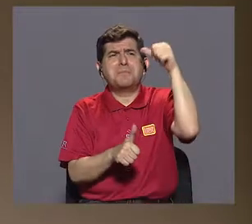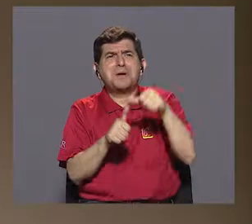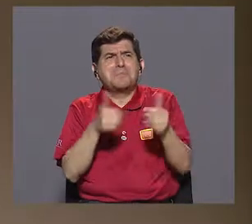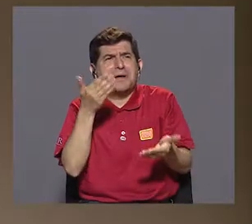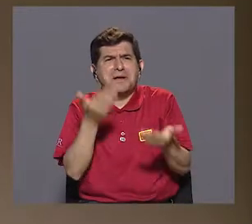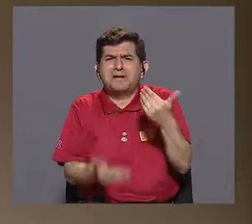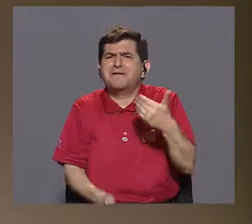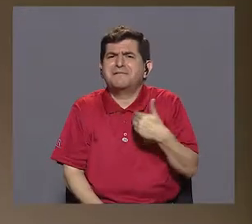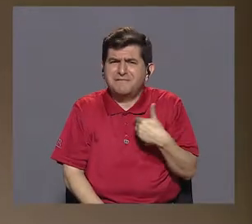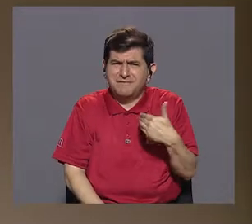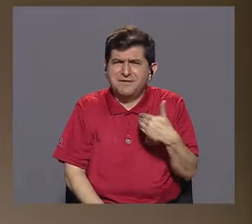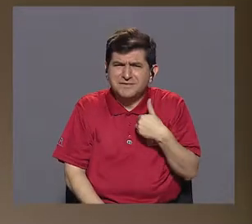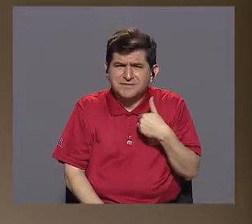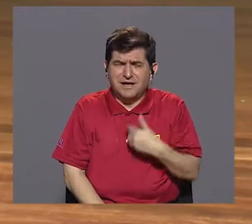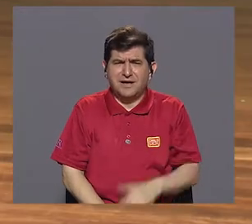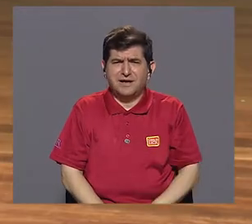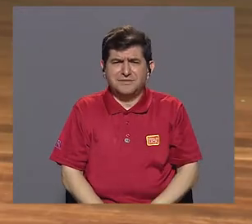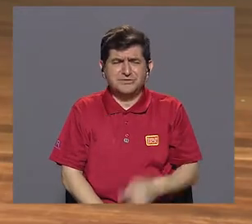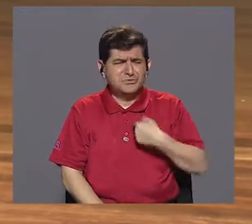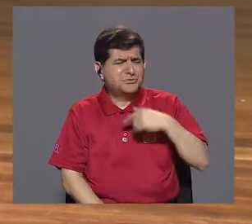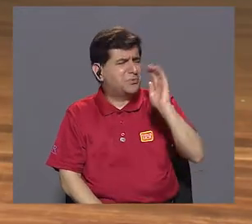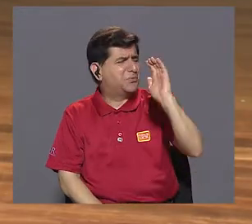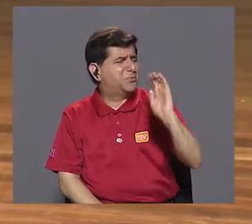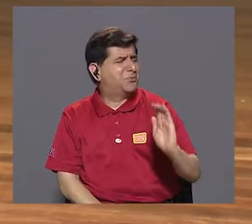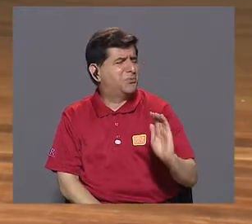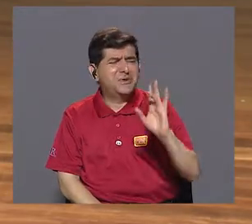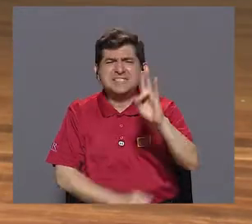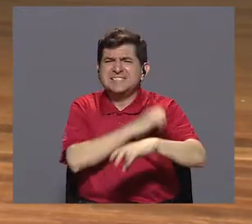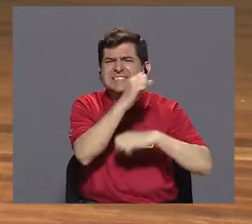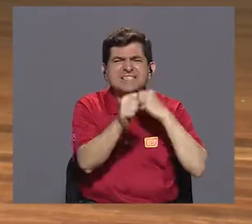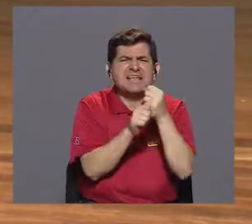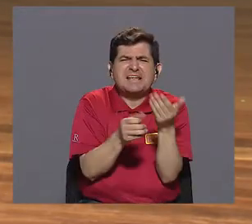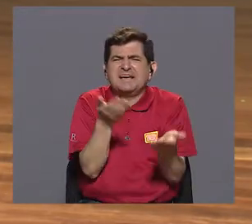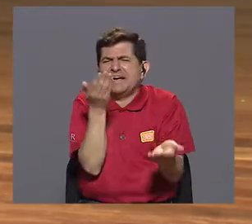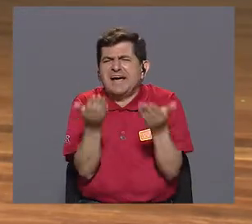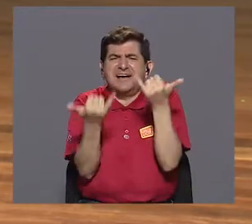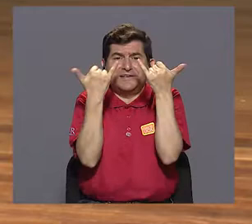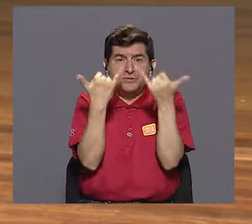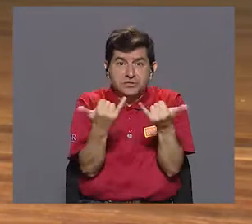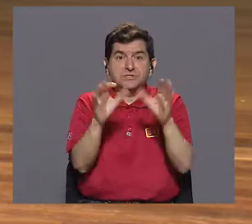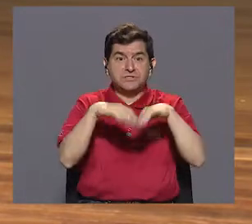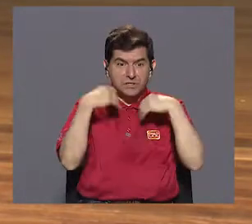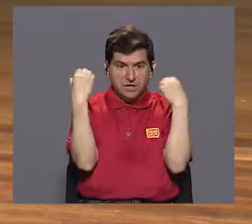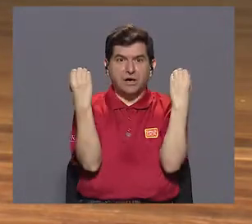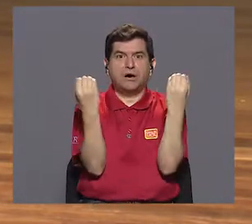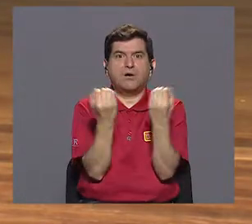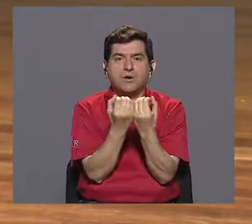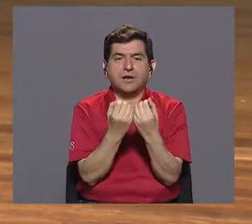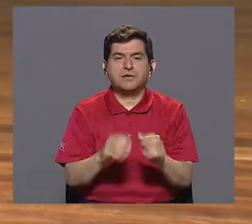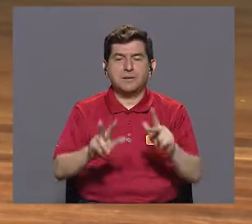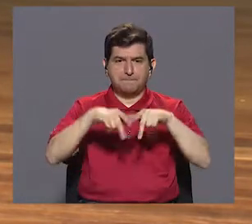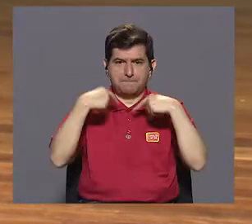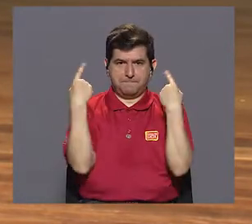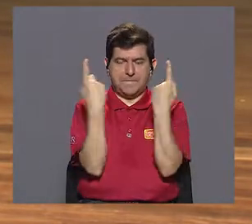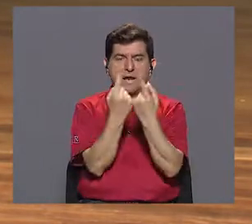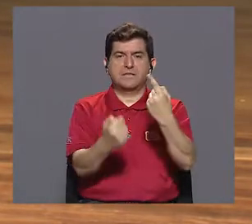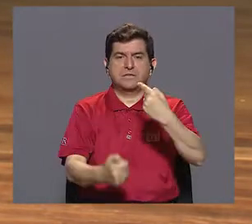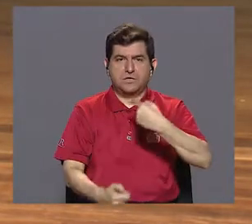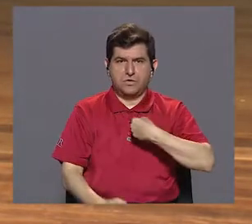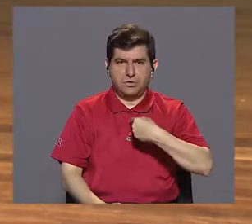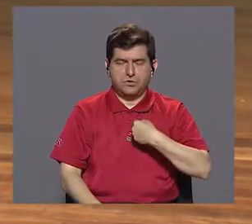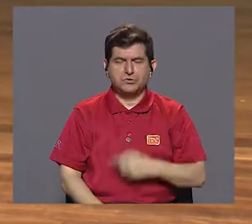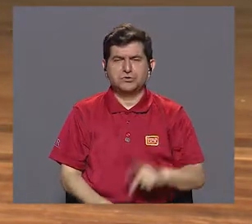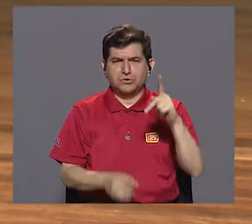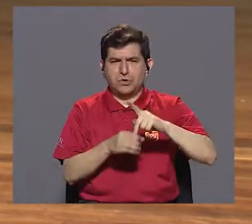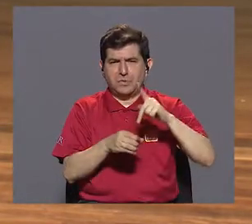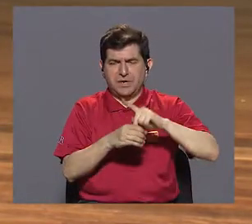primer recuerdo que quizás tengo debe haber sido muy pequeña, a los 7 años, una cosa así. Ya había una organización en el partido en el